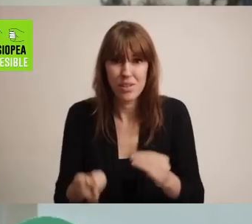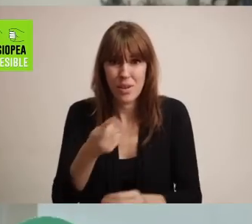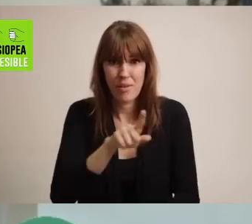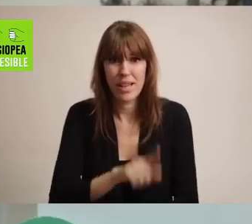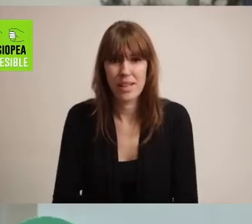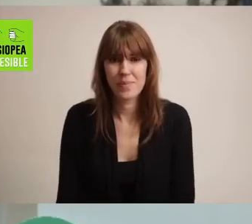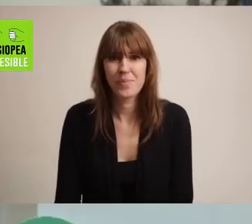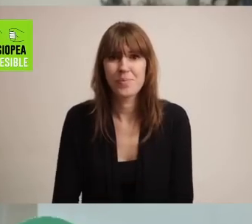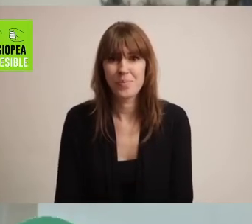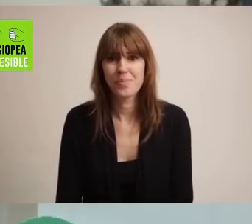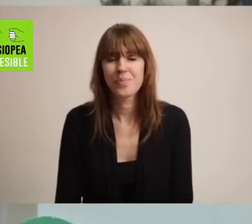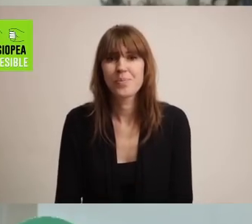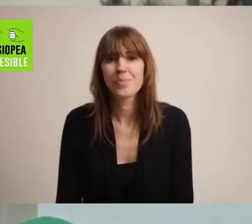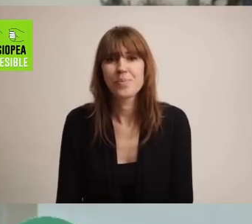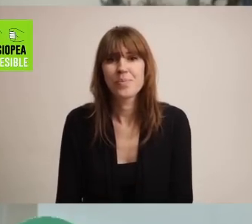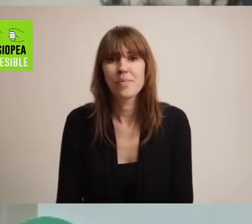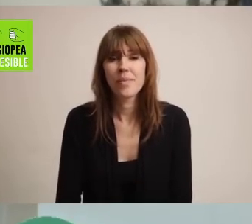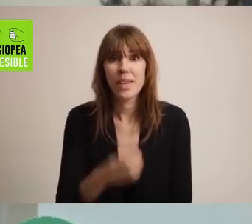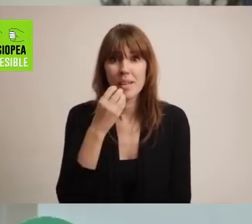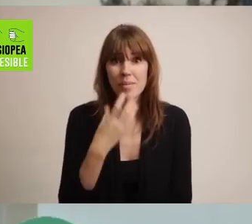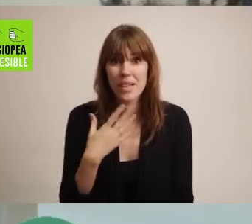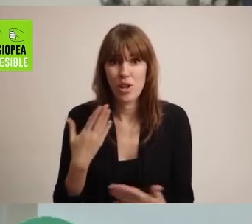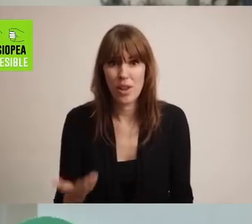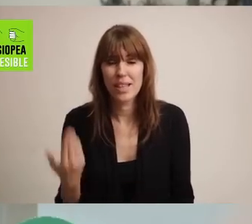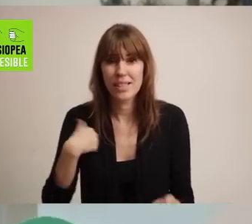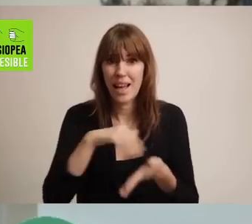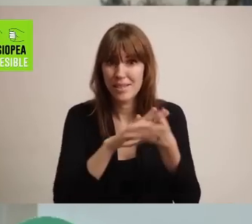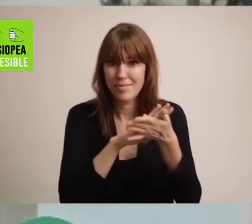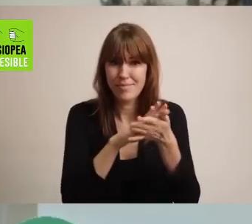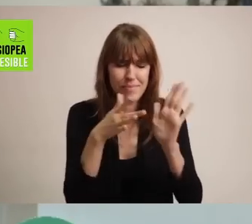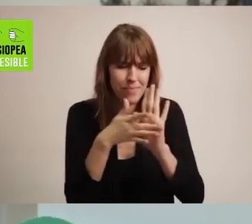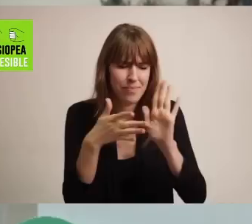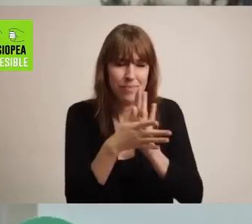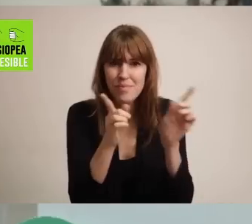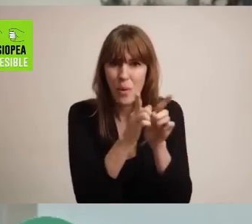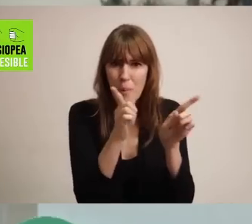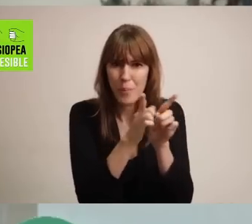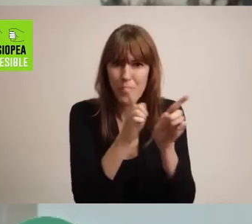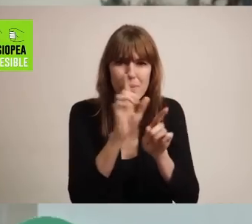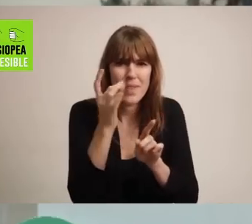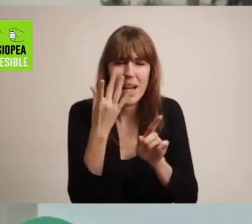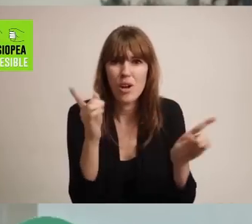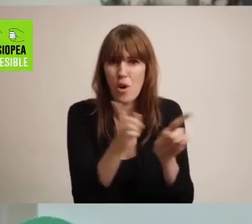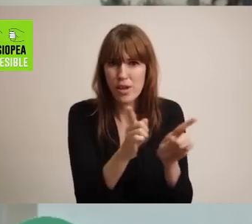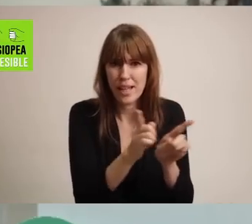Bien, entonces, ya habiendo explicado esto un poquito, dando una pequeñita idea, vamos a